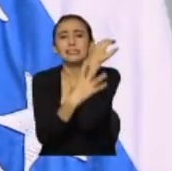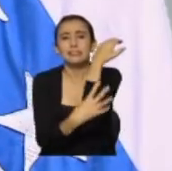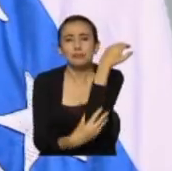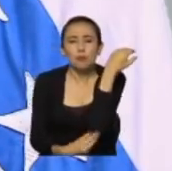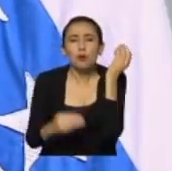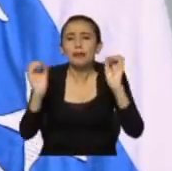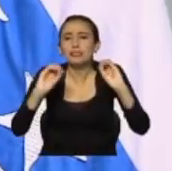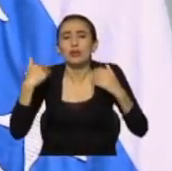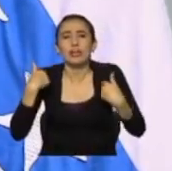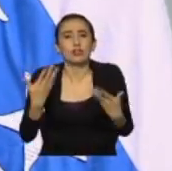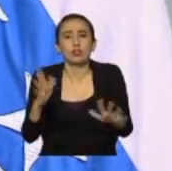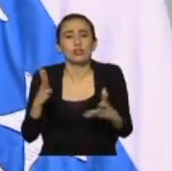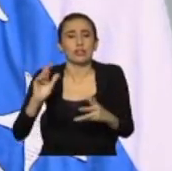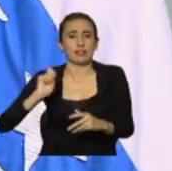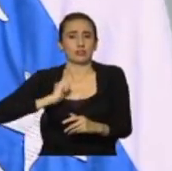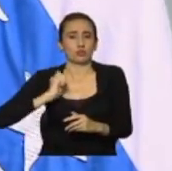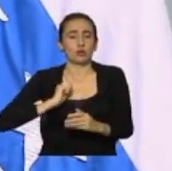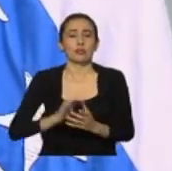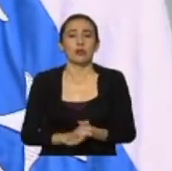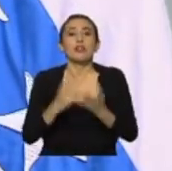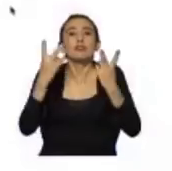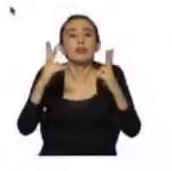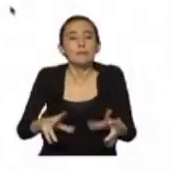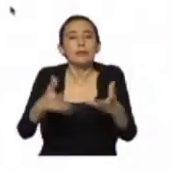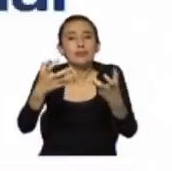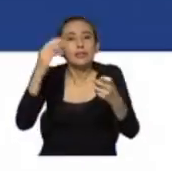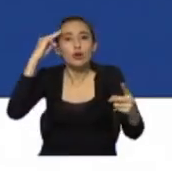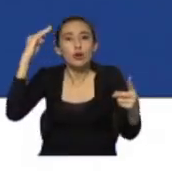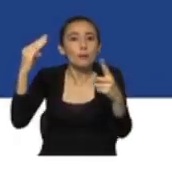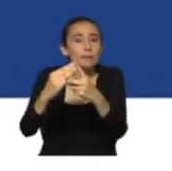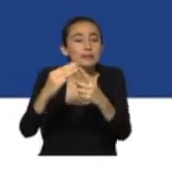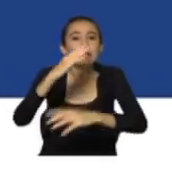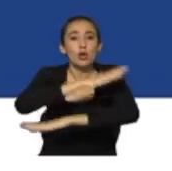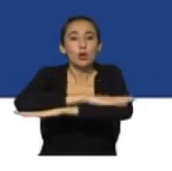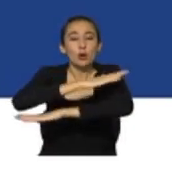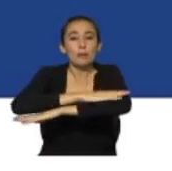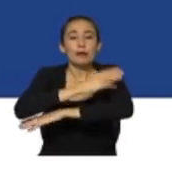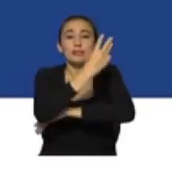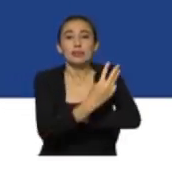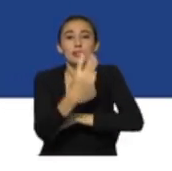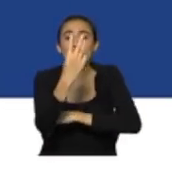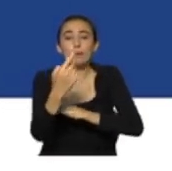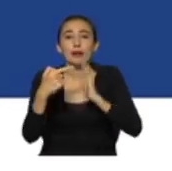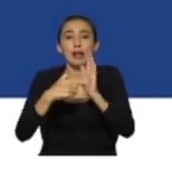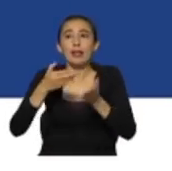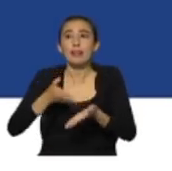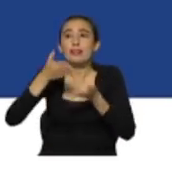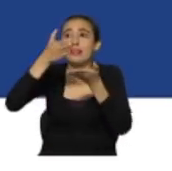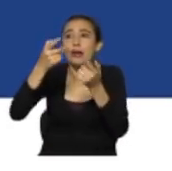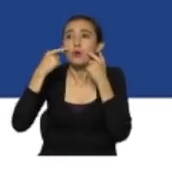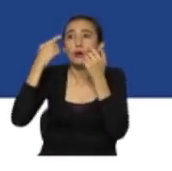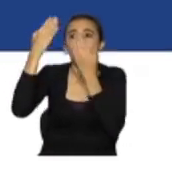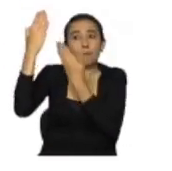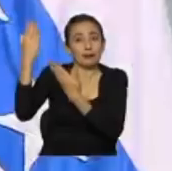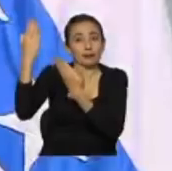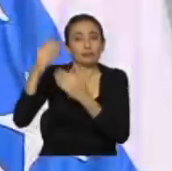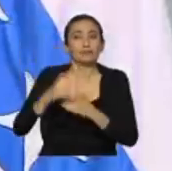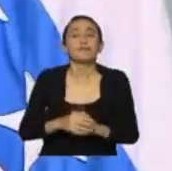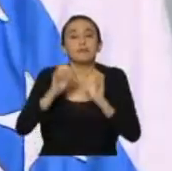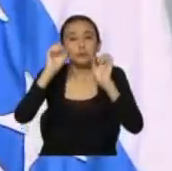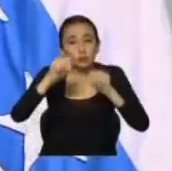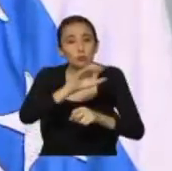quiero aprovechar este momento para hacer un llamado a donar en la plataforma www dar una mano ecuador puntocom